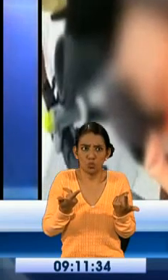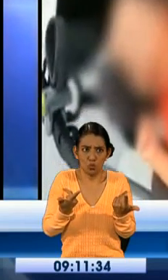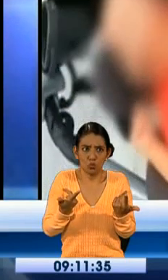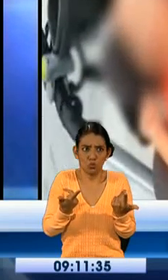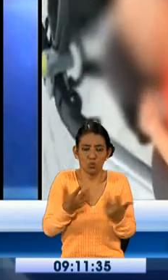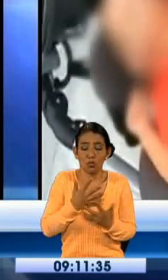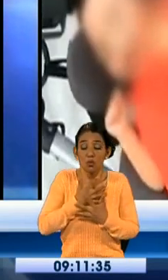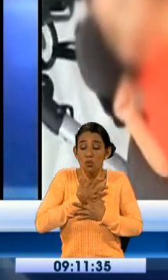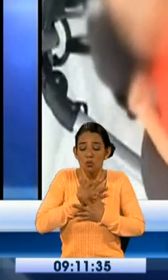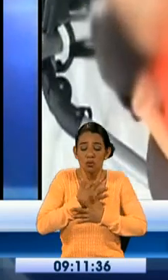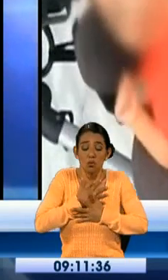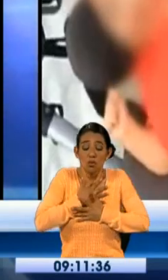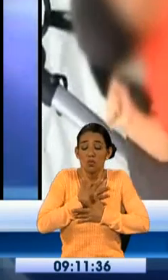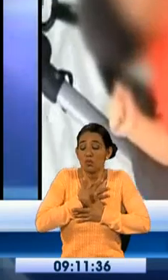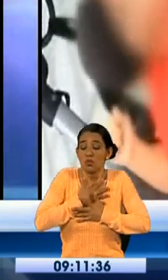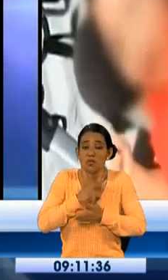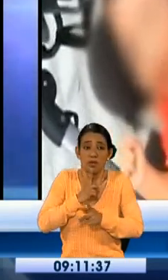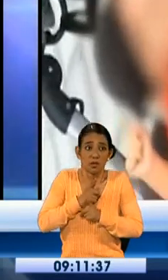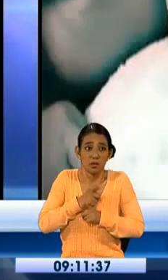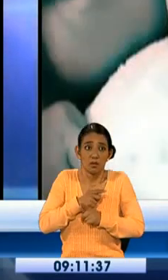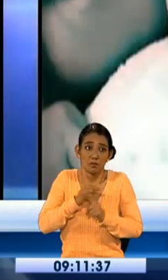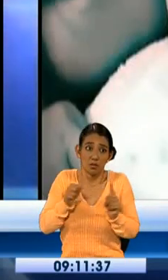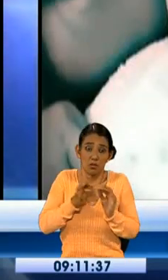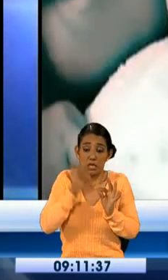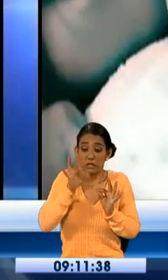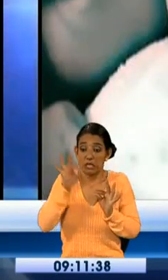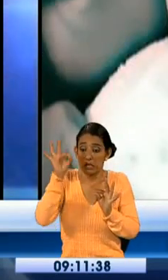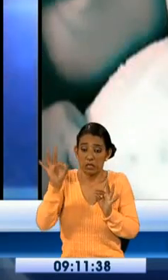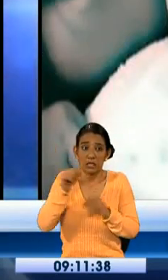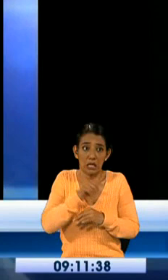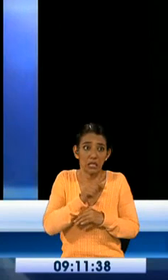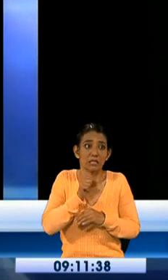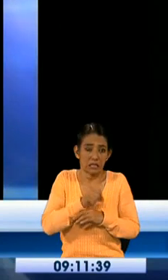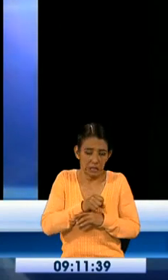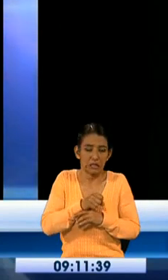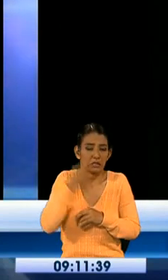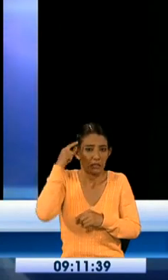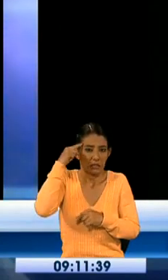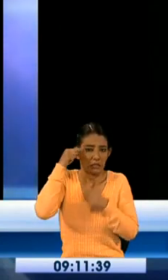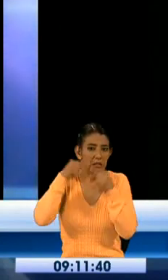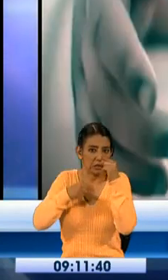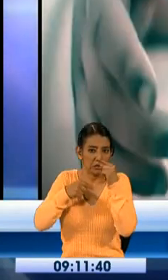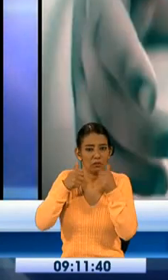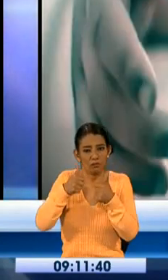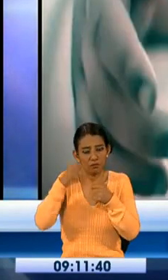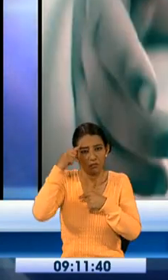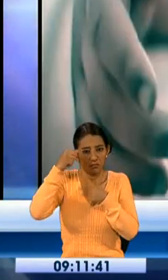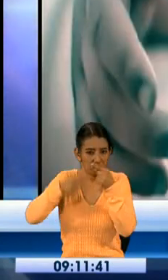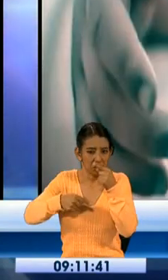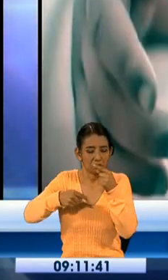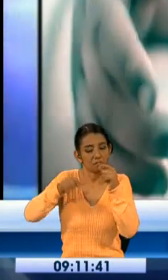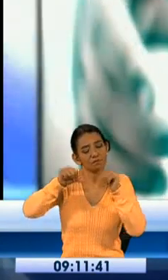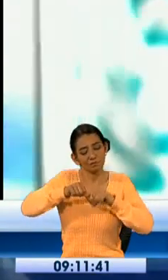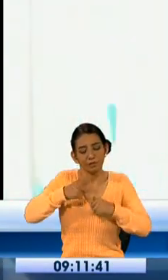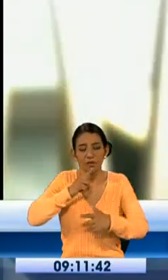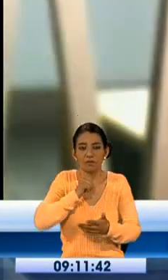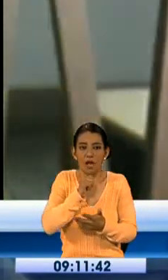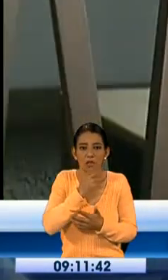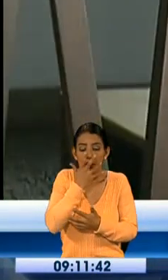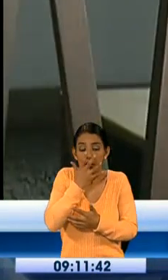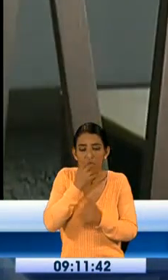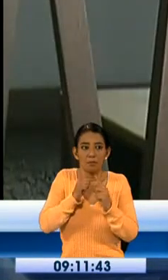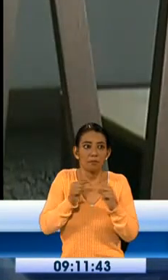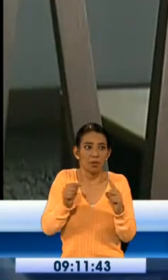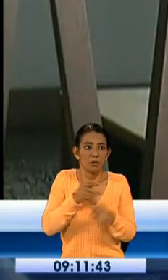asfixia extrema, él no está dentro de las estadísticas, él sí quedó con una lesión neurológica muy severa por la falta de oxígeno, pero este bebé